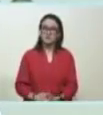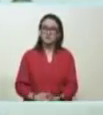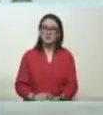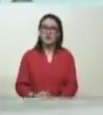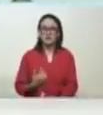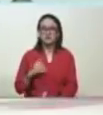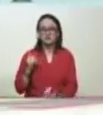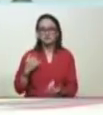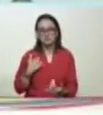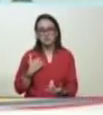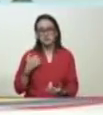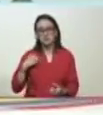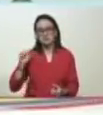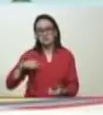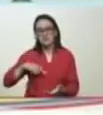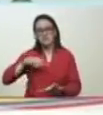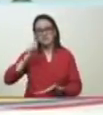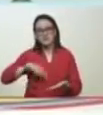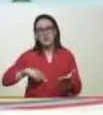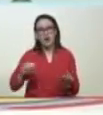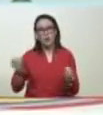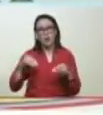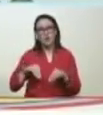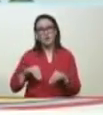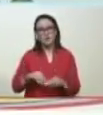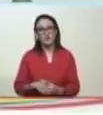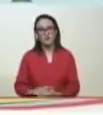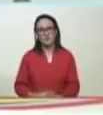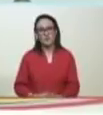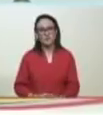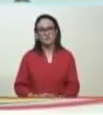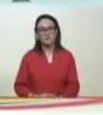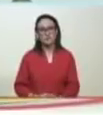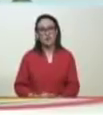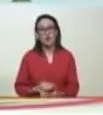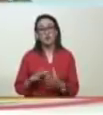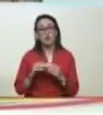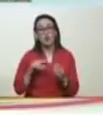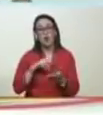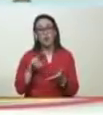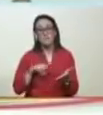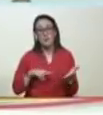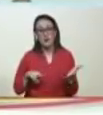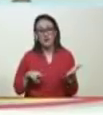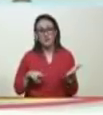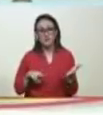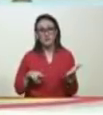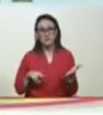Yo sí firmé el acuerdo. Activamos todos los convenios